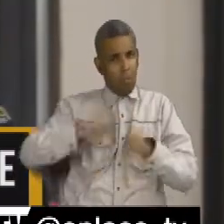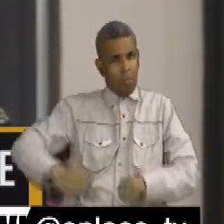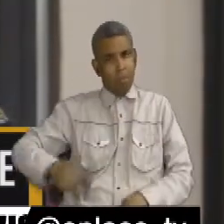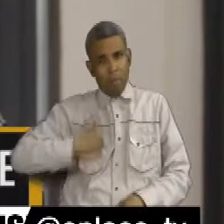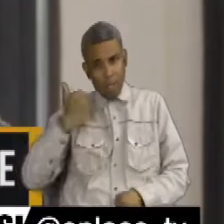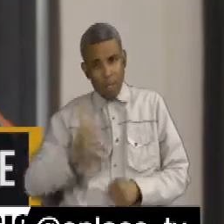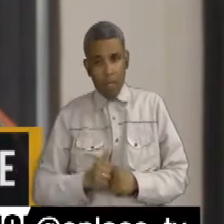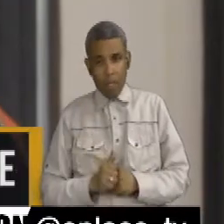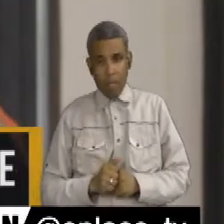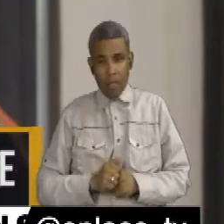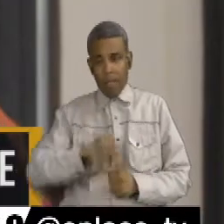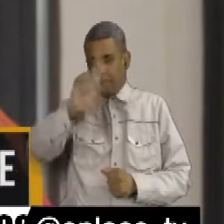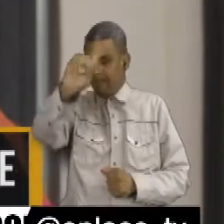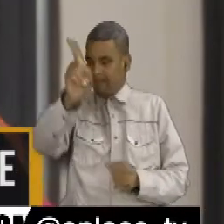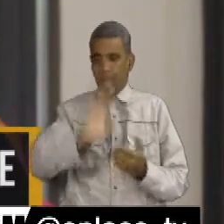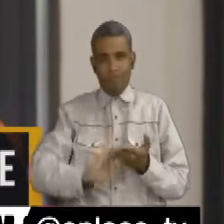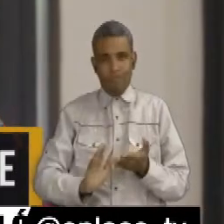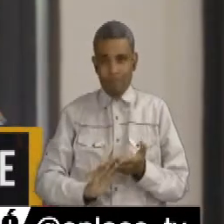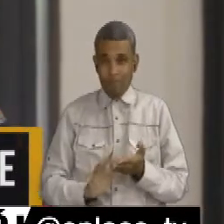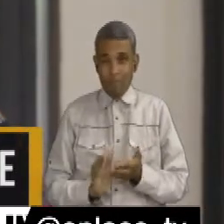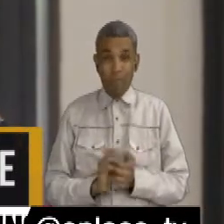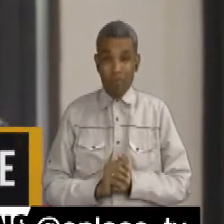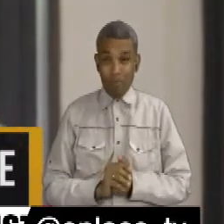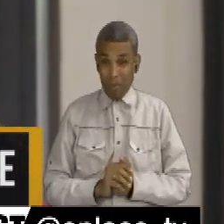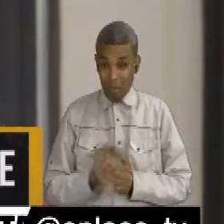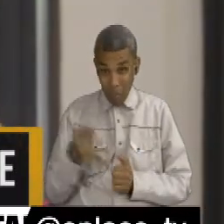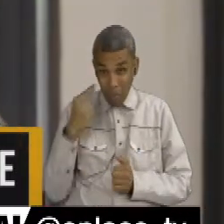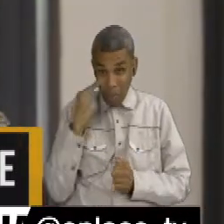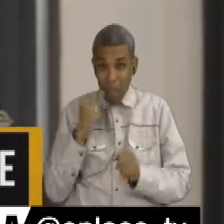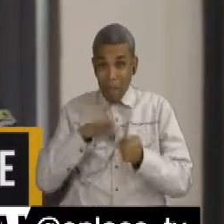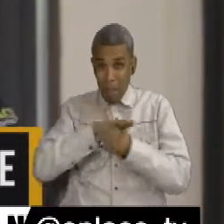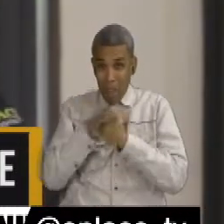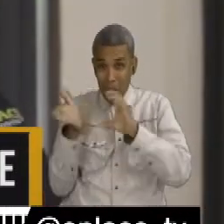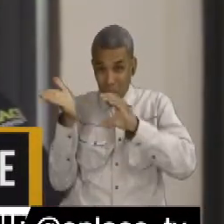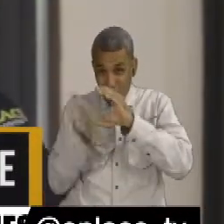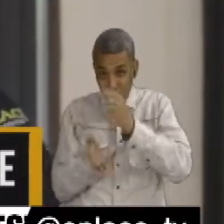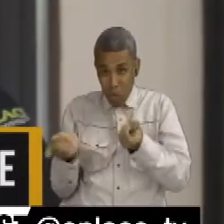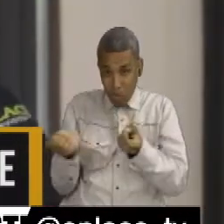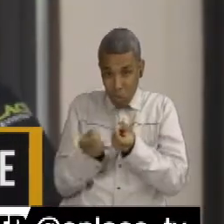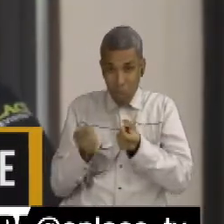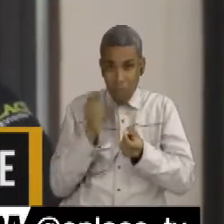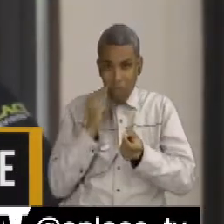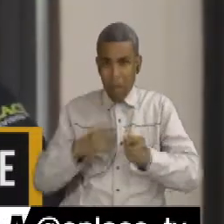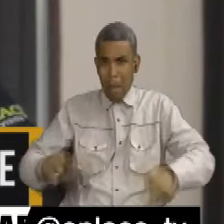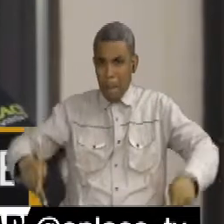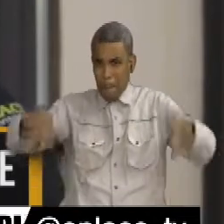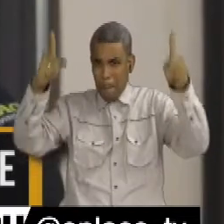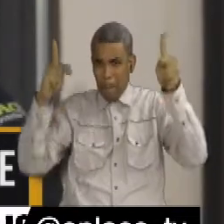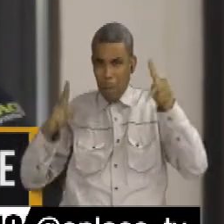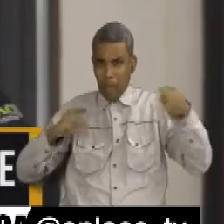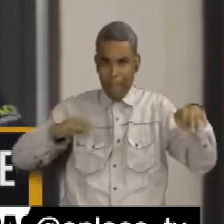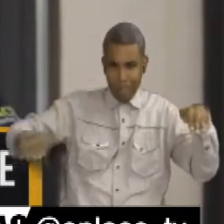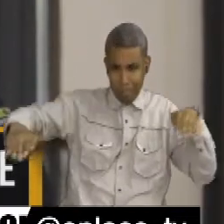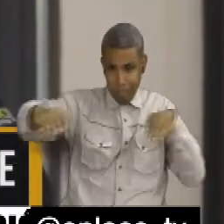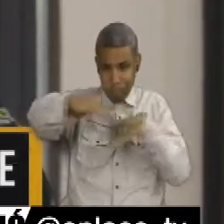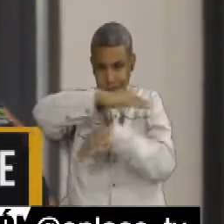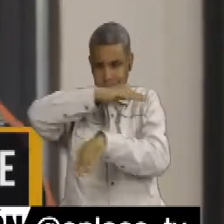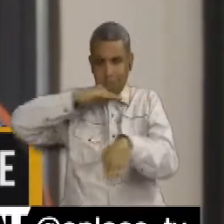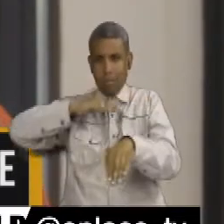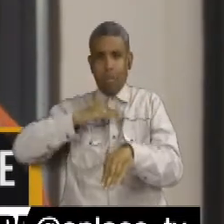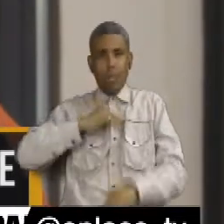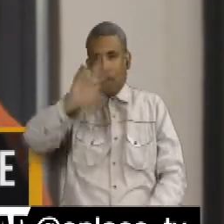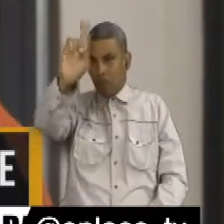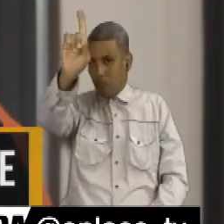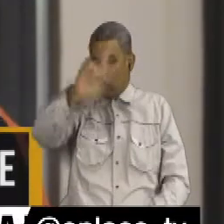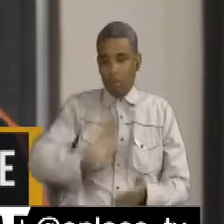del cincuentenario no resiste ese tráfico y estaríamos permitiendo una tragedia,